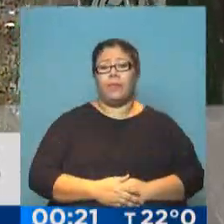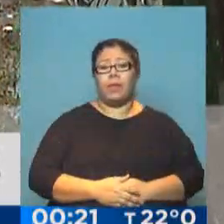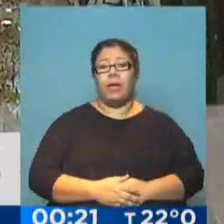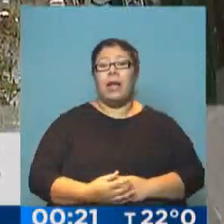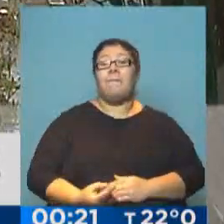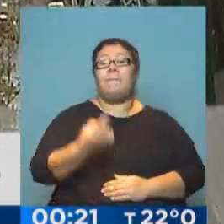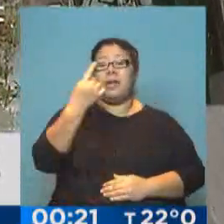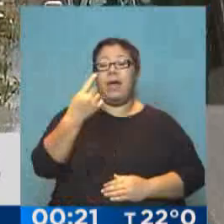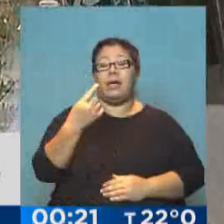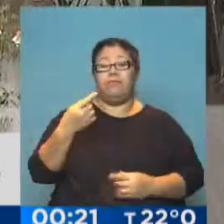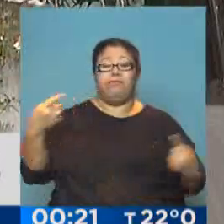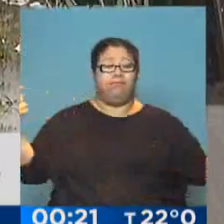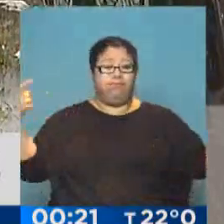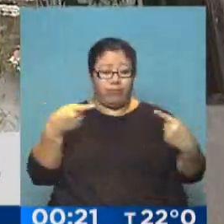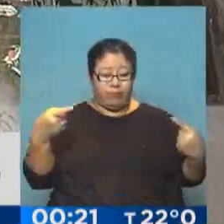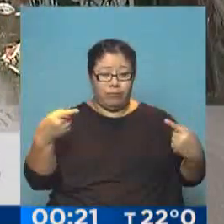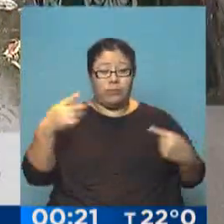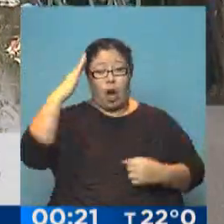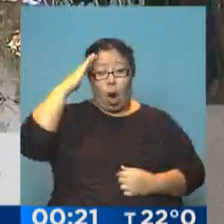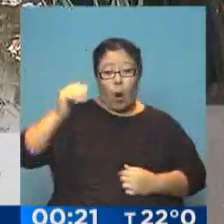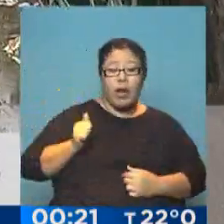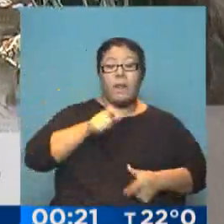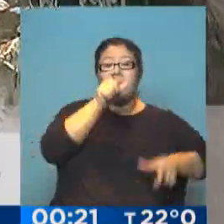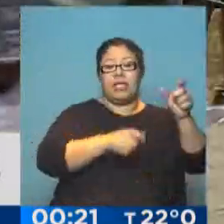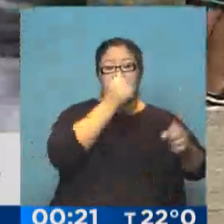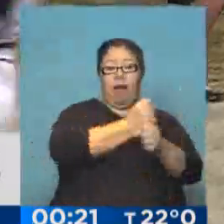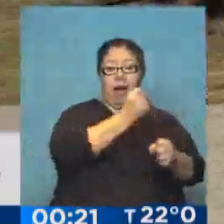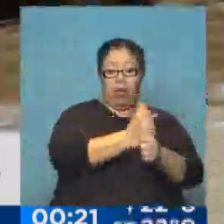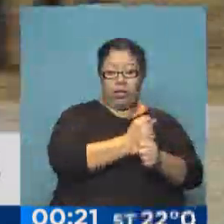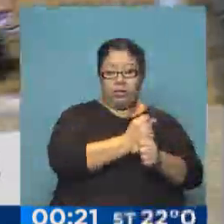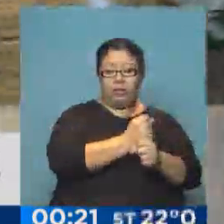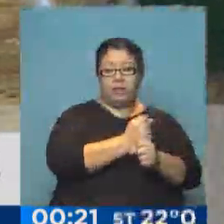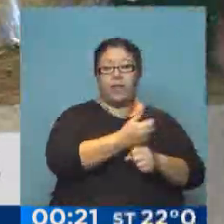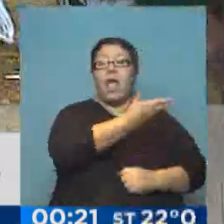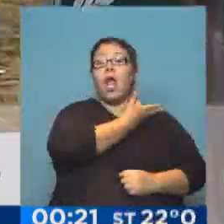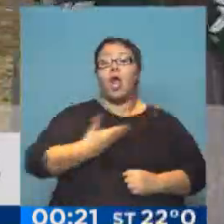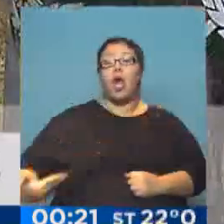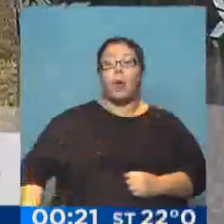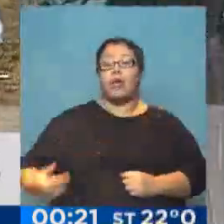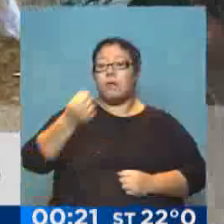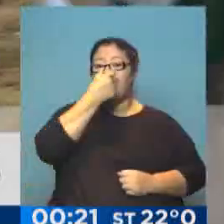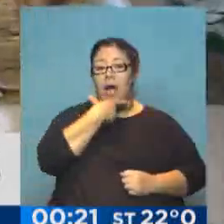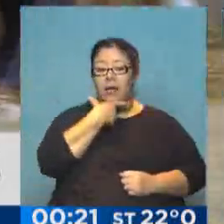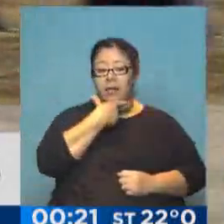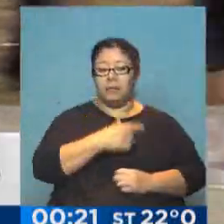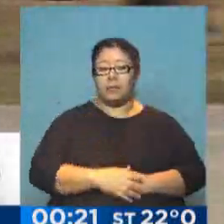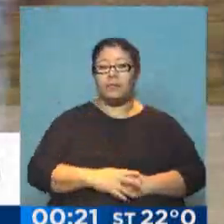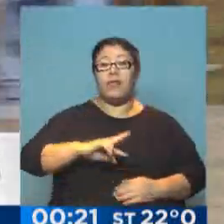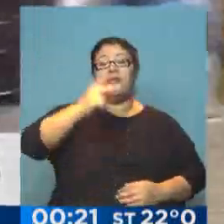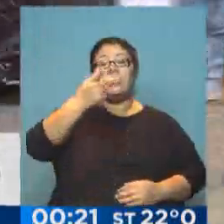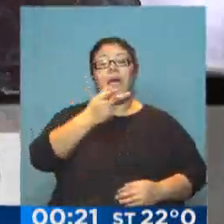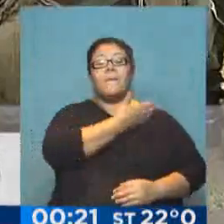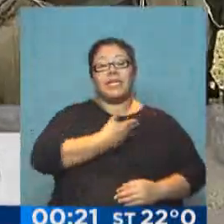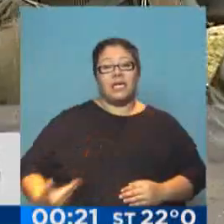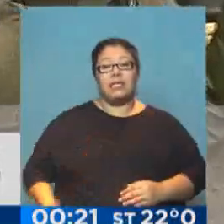primer choque entre las fuerzas de seguridad y manifestantes en el gobierno de Mauricio Macri. La vicepresidenta